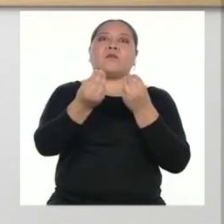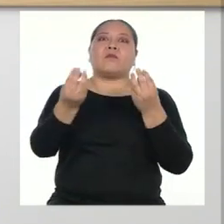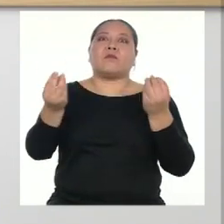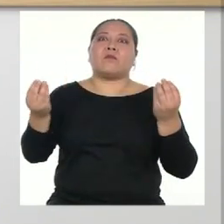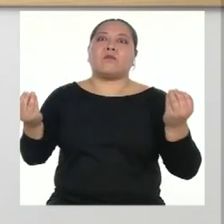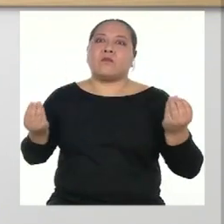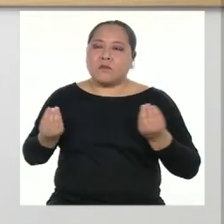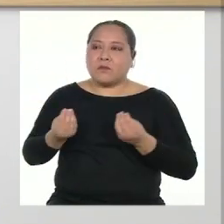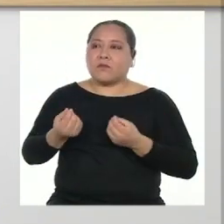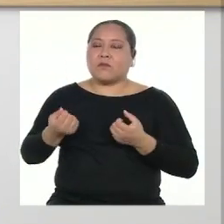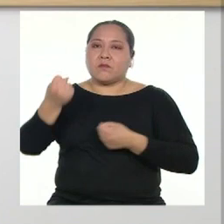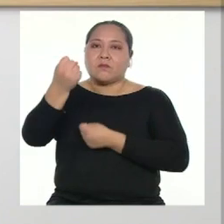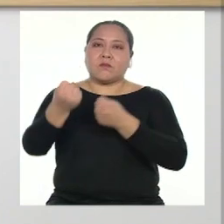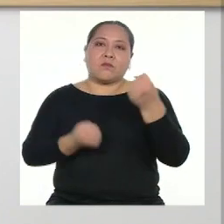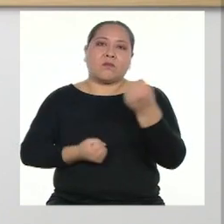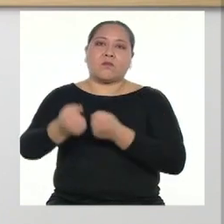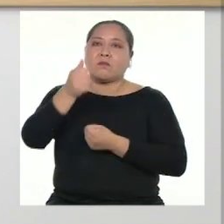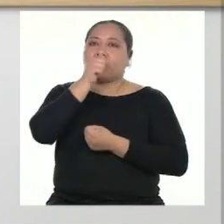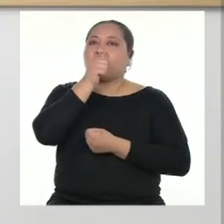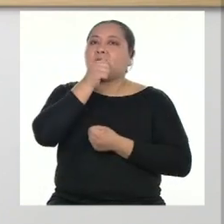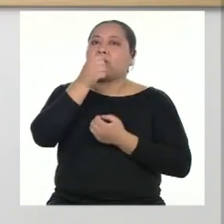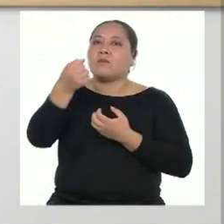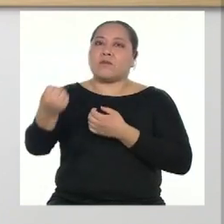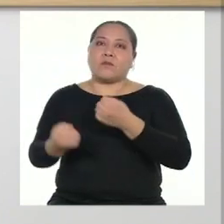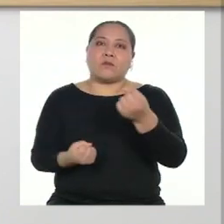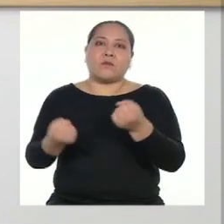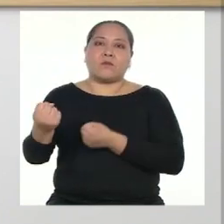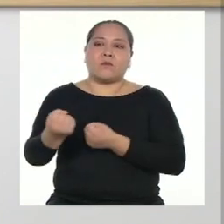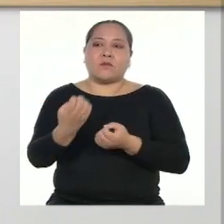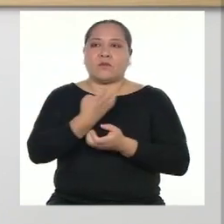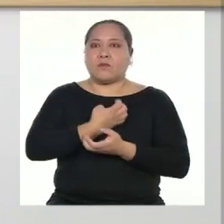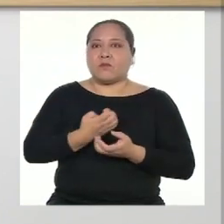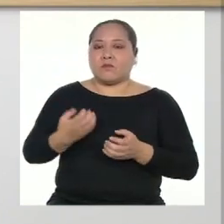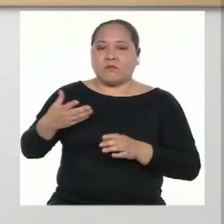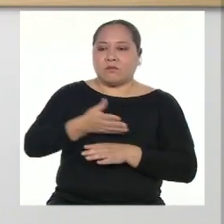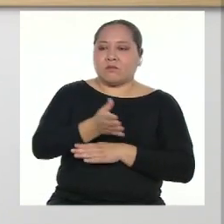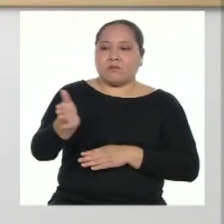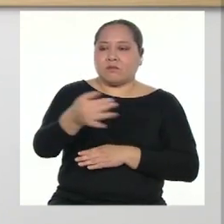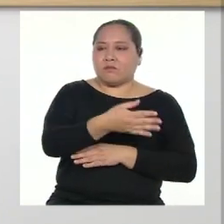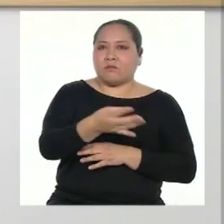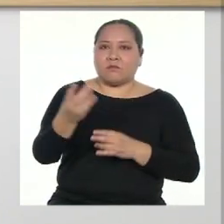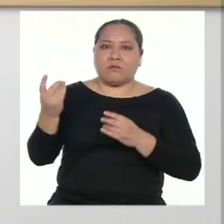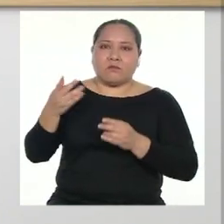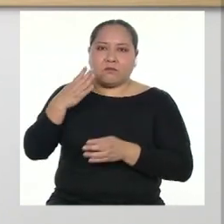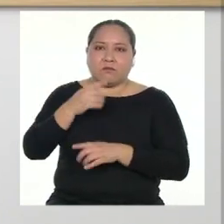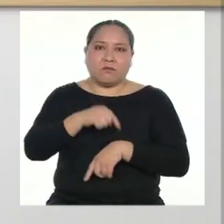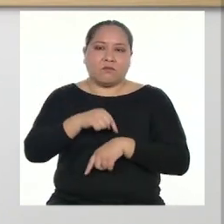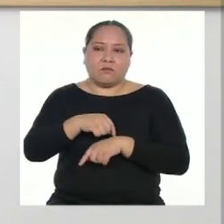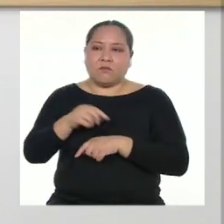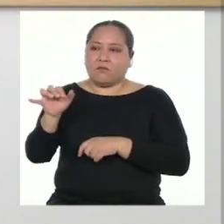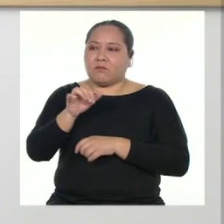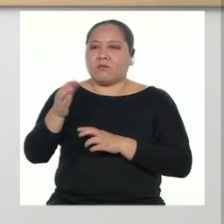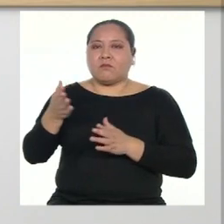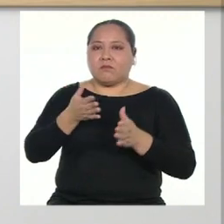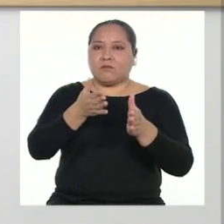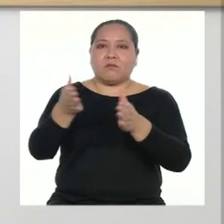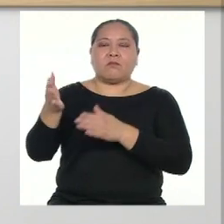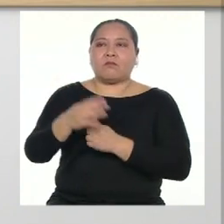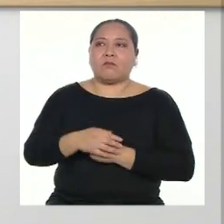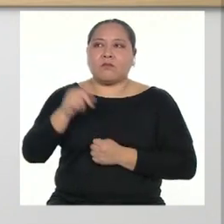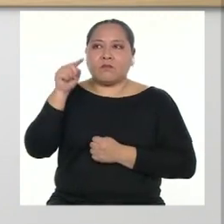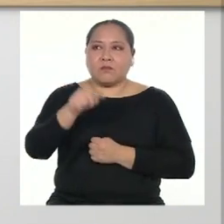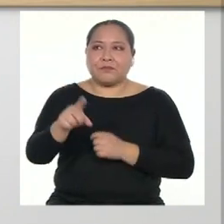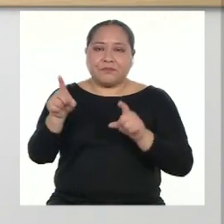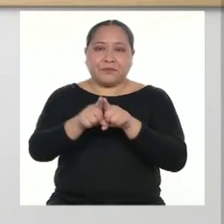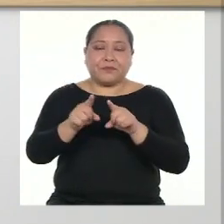de vehículos privados y públicos que hay transitando por sus calles al mismo tiempo. Esto obviamente